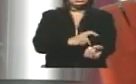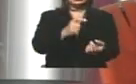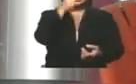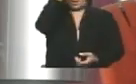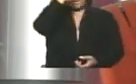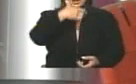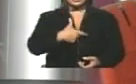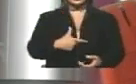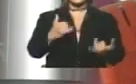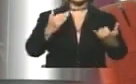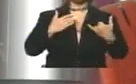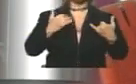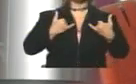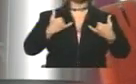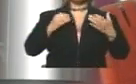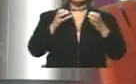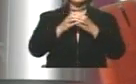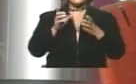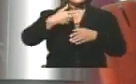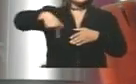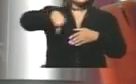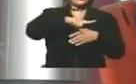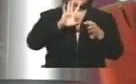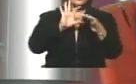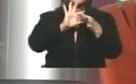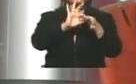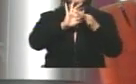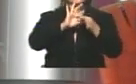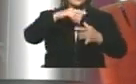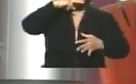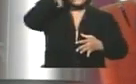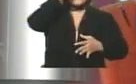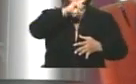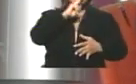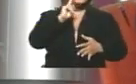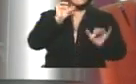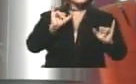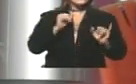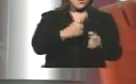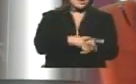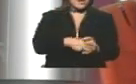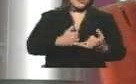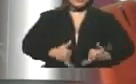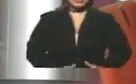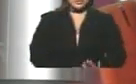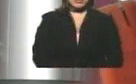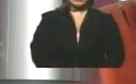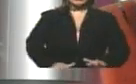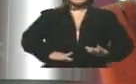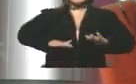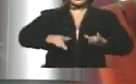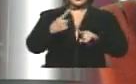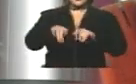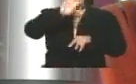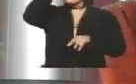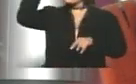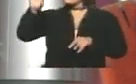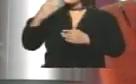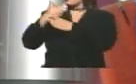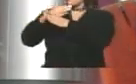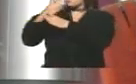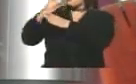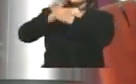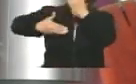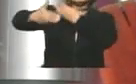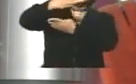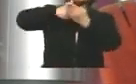Su personalidad. Ah, pero ambos son descendientes de este padre y de esta madre. Uh-huh. Igual es lo que tú aprendes de otras naciones. En el caso de